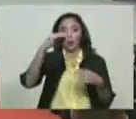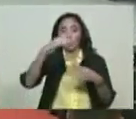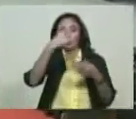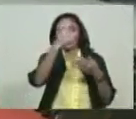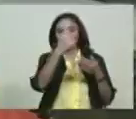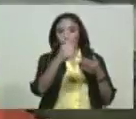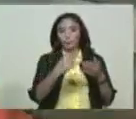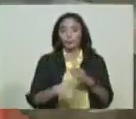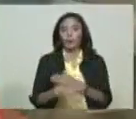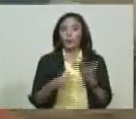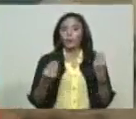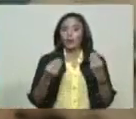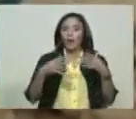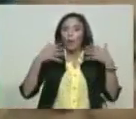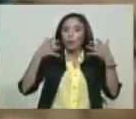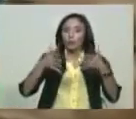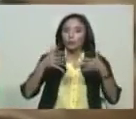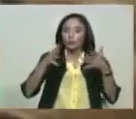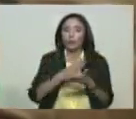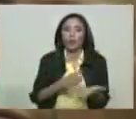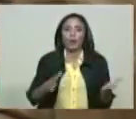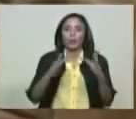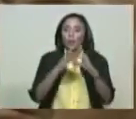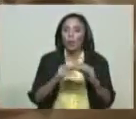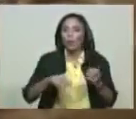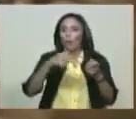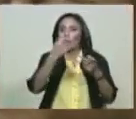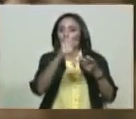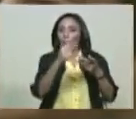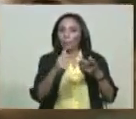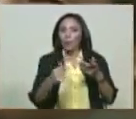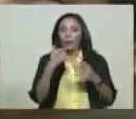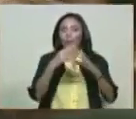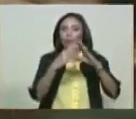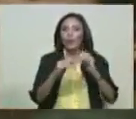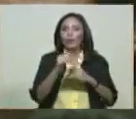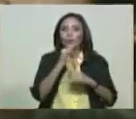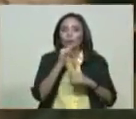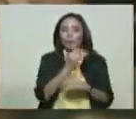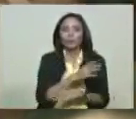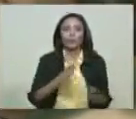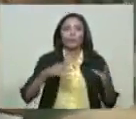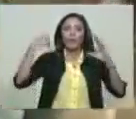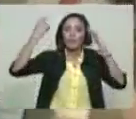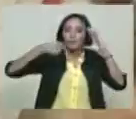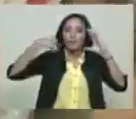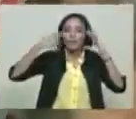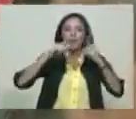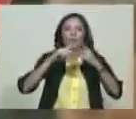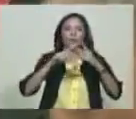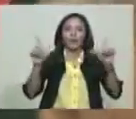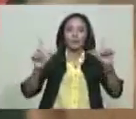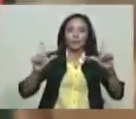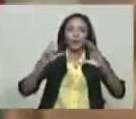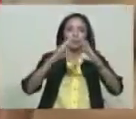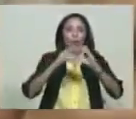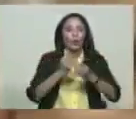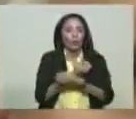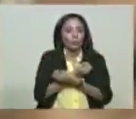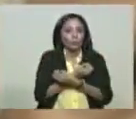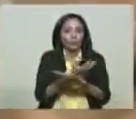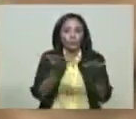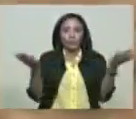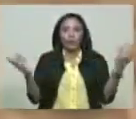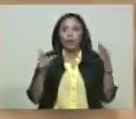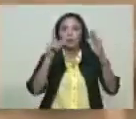nuestros boletines tanto escritos como audiovisuales lleguen a las masas a los seis millones